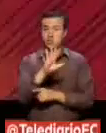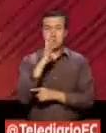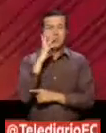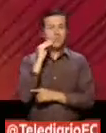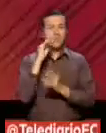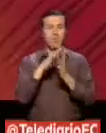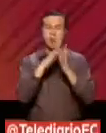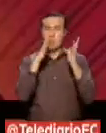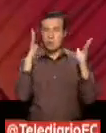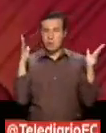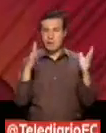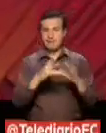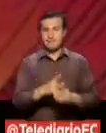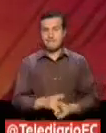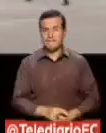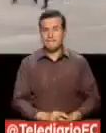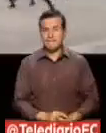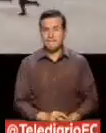legado.